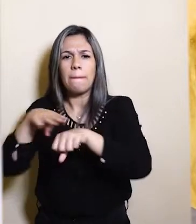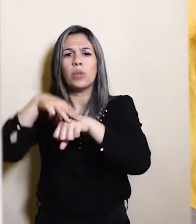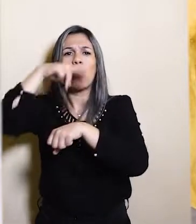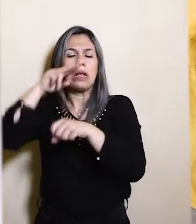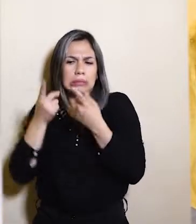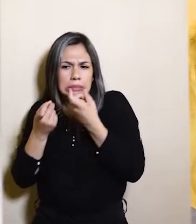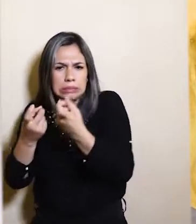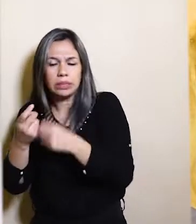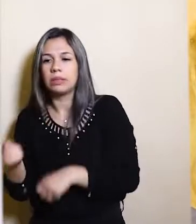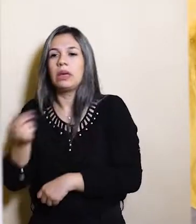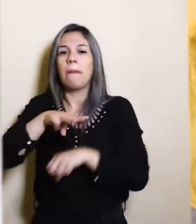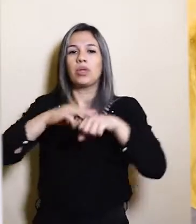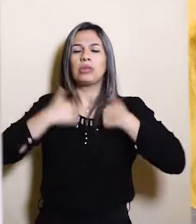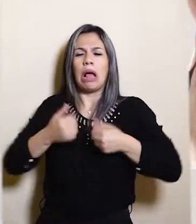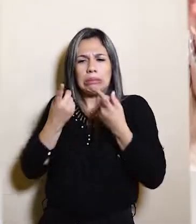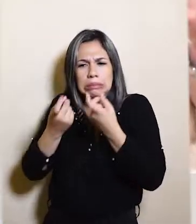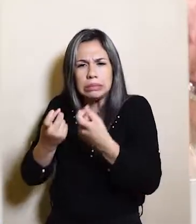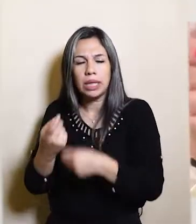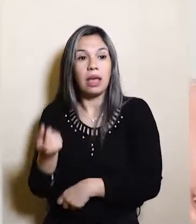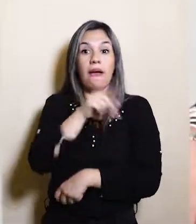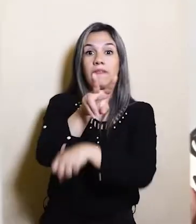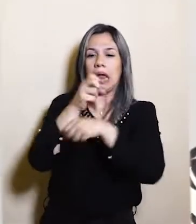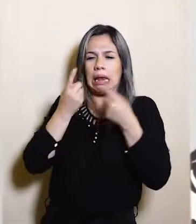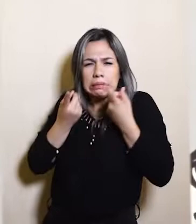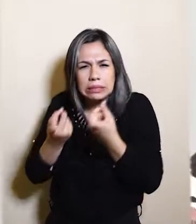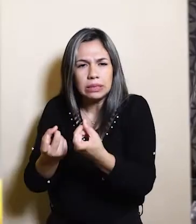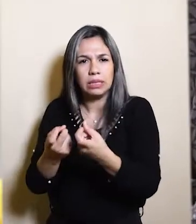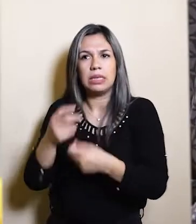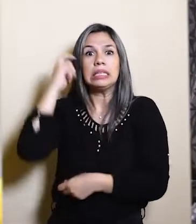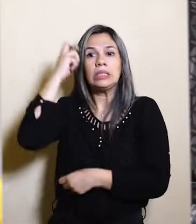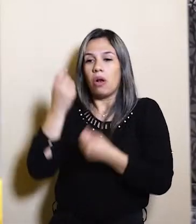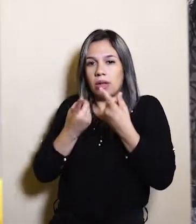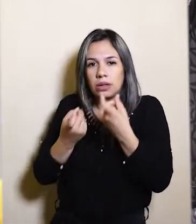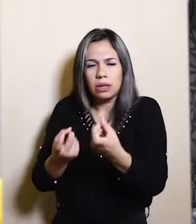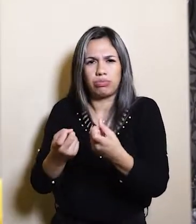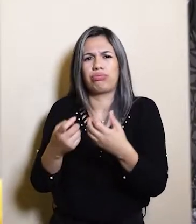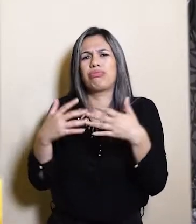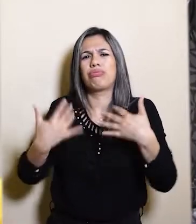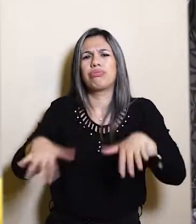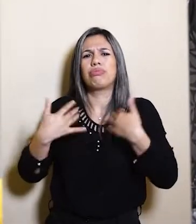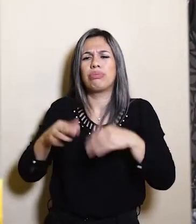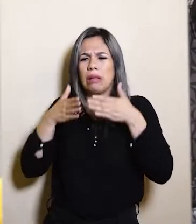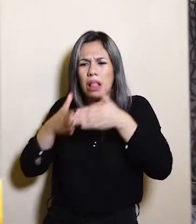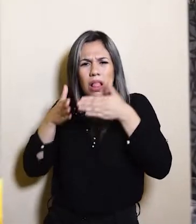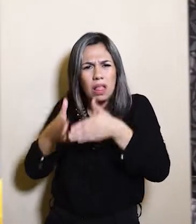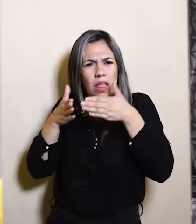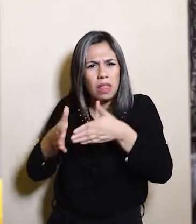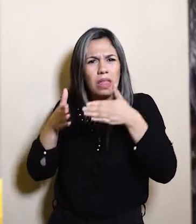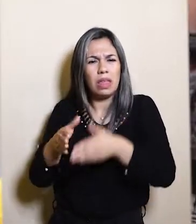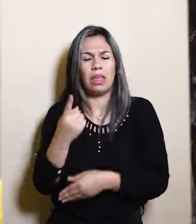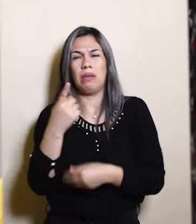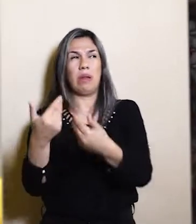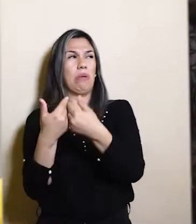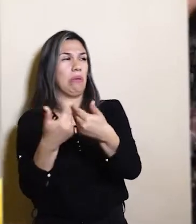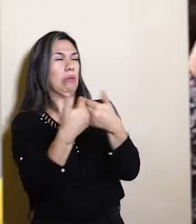que repetir la historia, pero además hasta no la entiende integralmente. Un psicológico, un profesional psicólogo la atiende de una cosa,